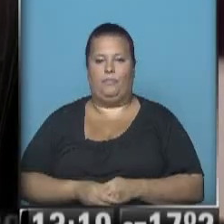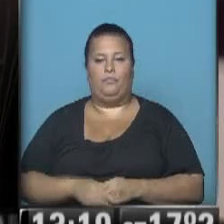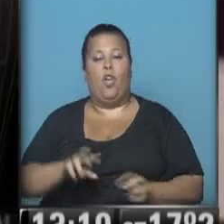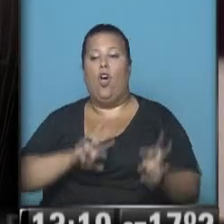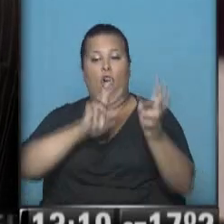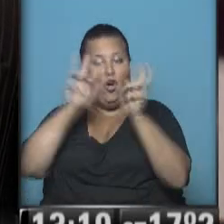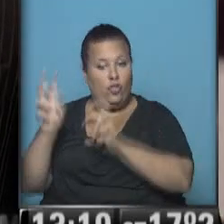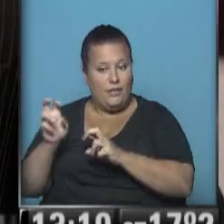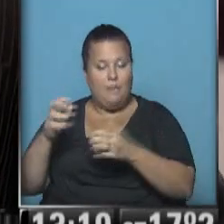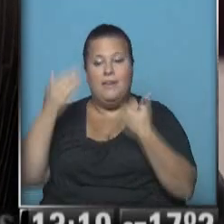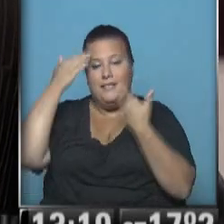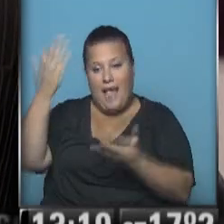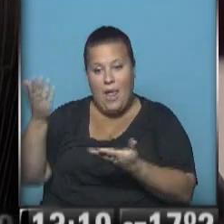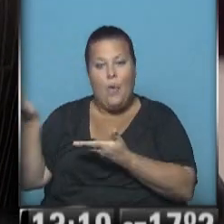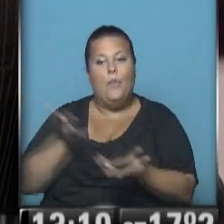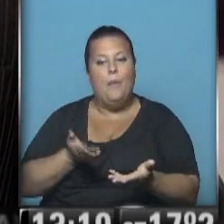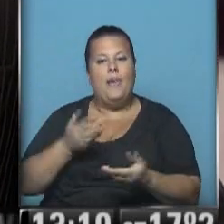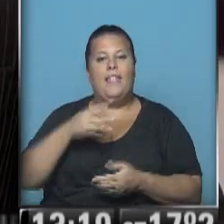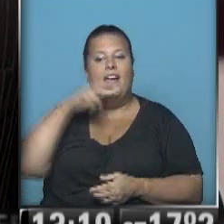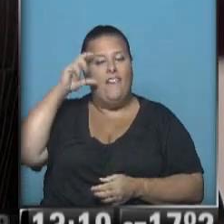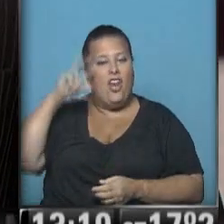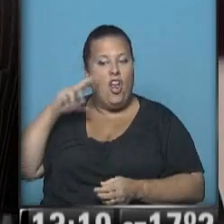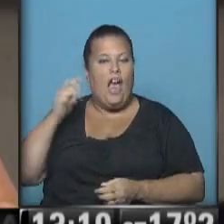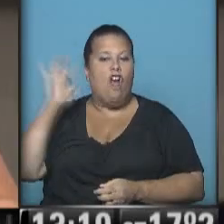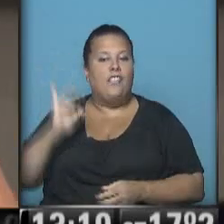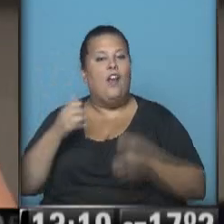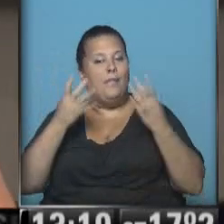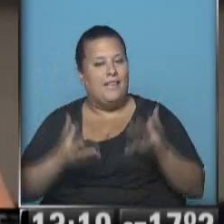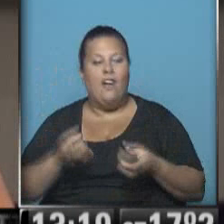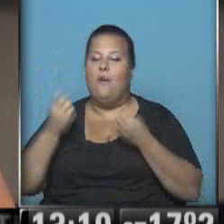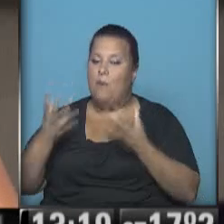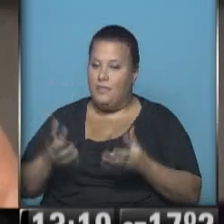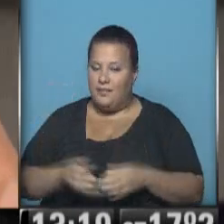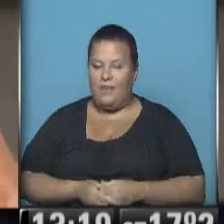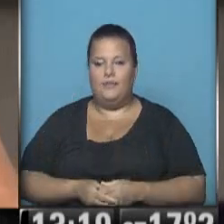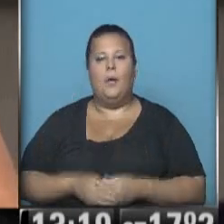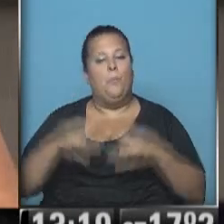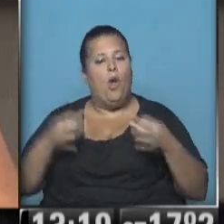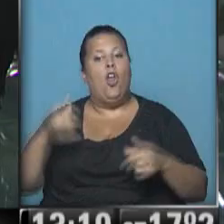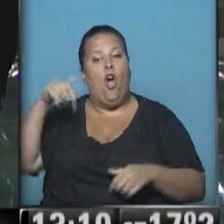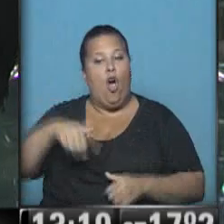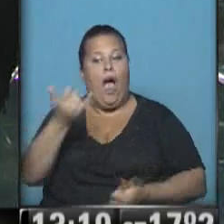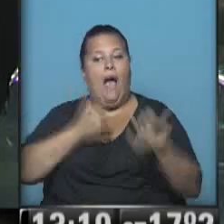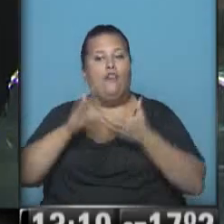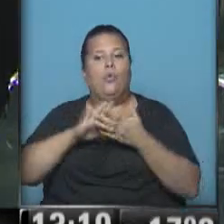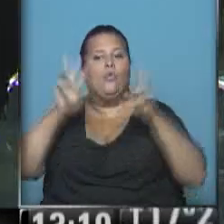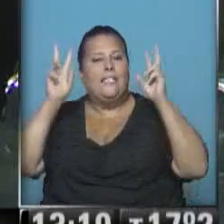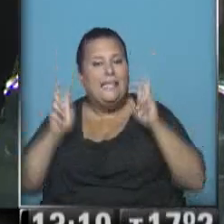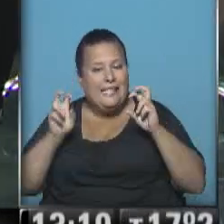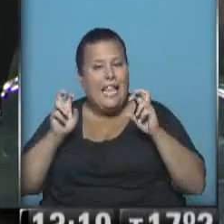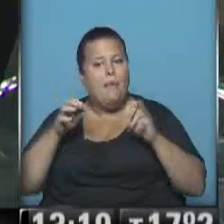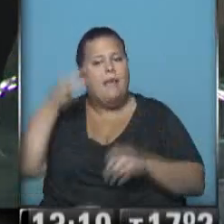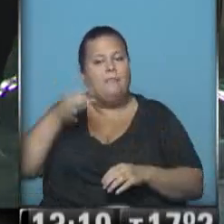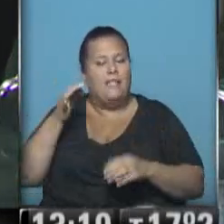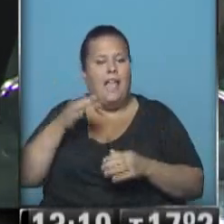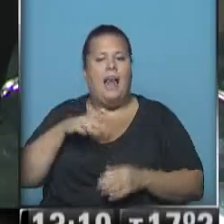cambiamos de tema saludamos y le damos la bienvenida a Verónica González Hola Vero cómo estás qué tal Roberto Cómo estás muy bien Bueno hoy nos vas a hablar de un caso muy